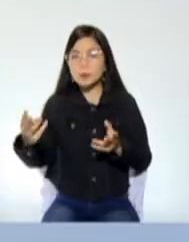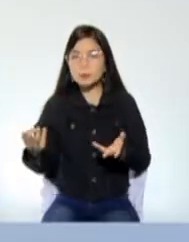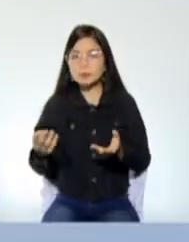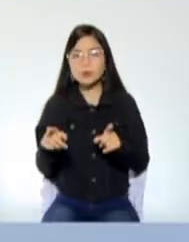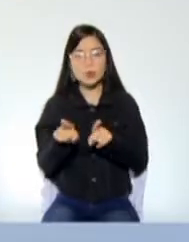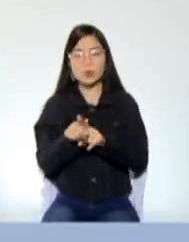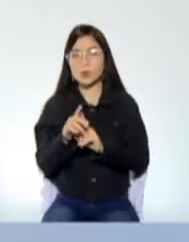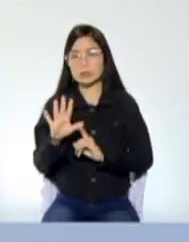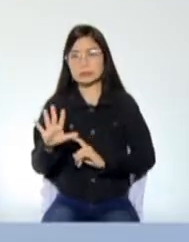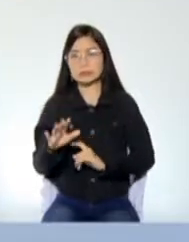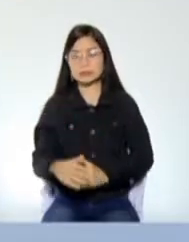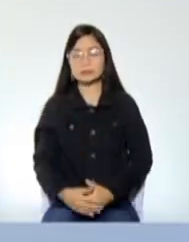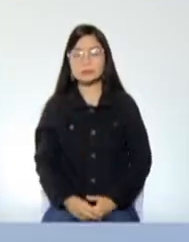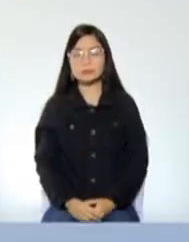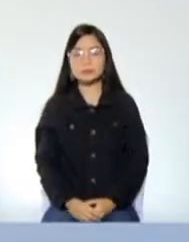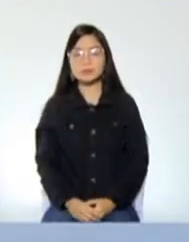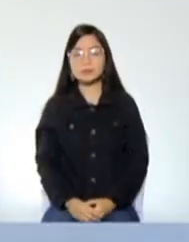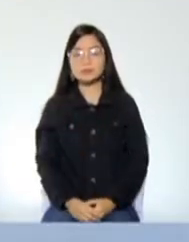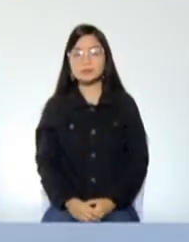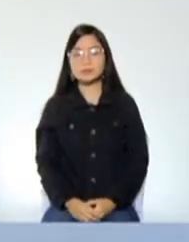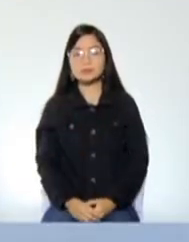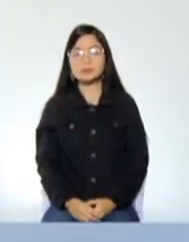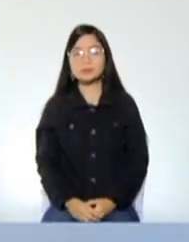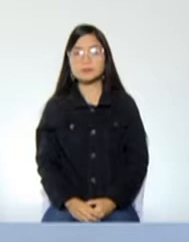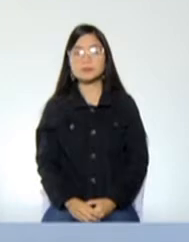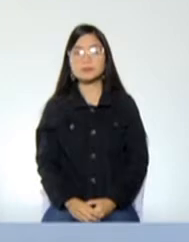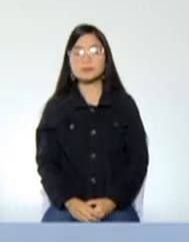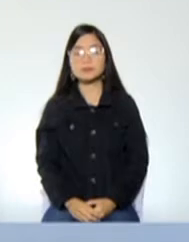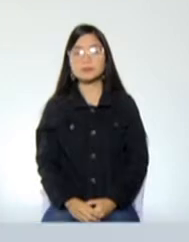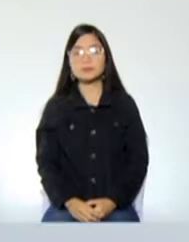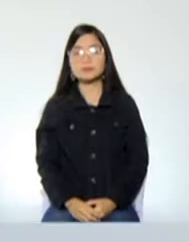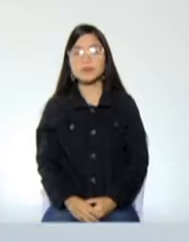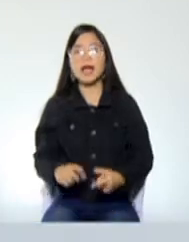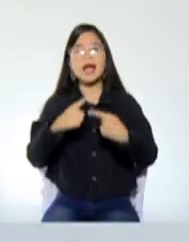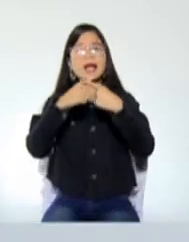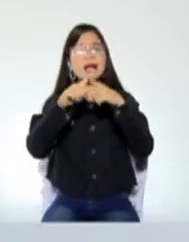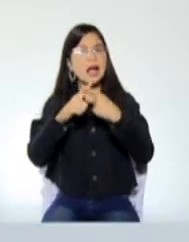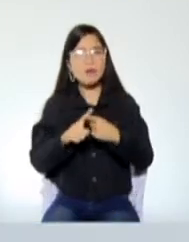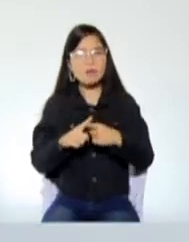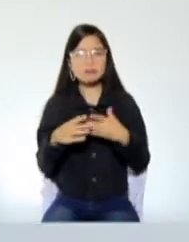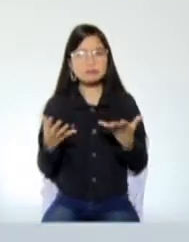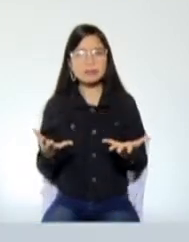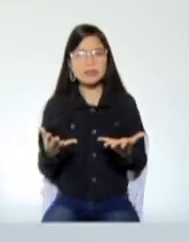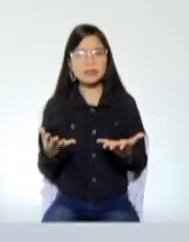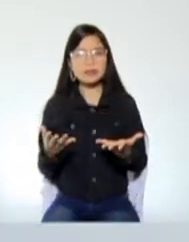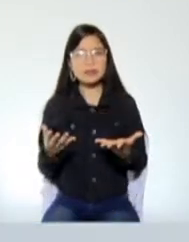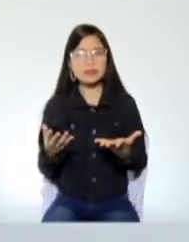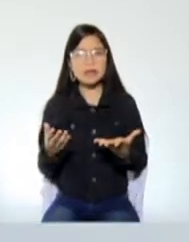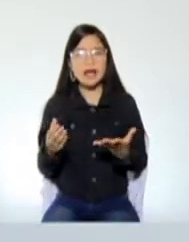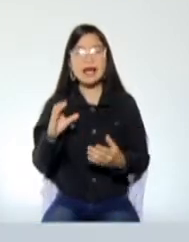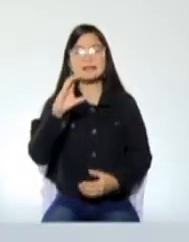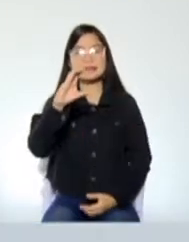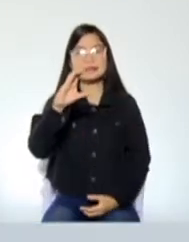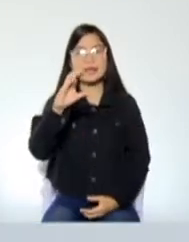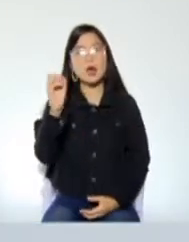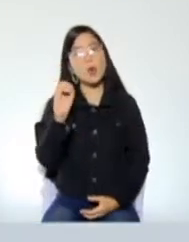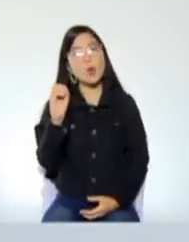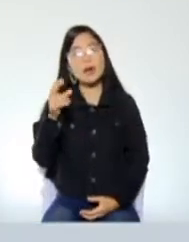Y nos están solicitando que calculemos el lado C o la